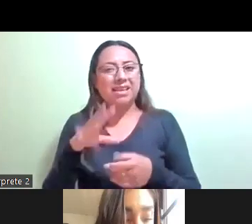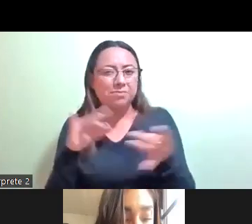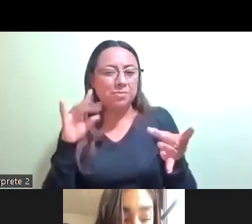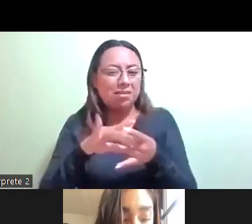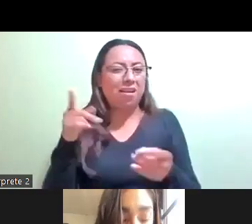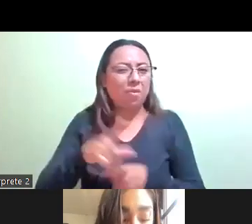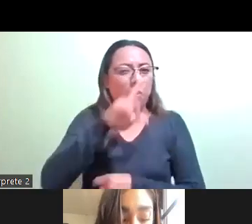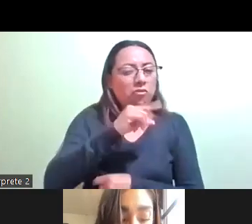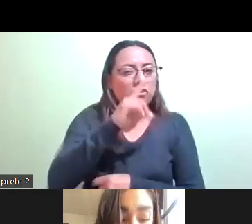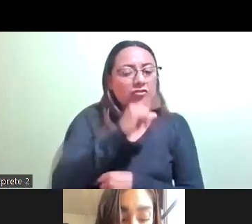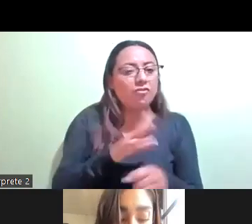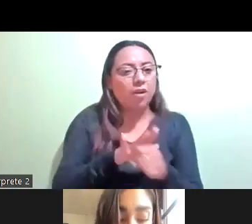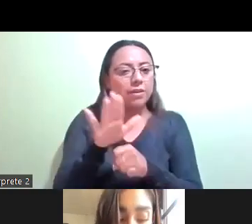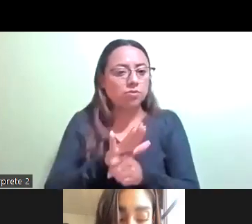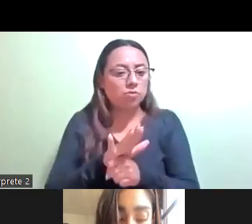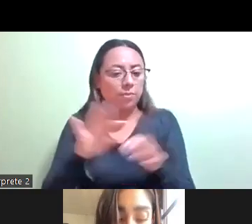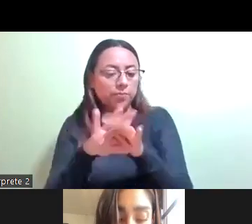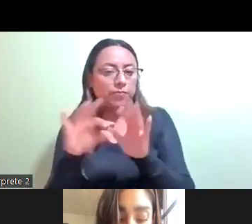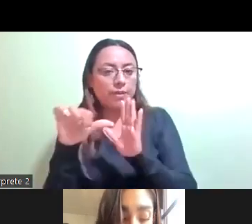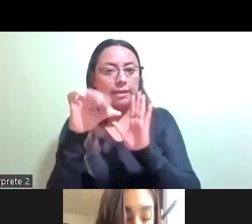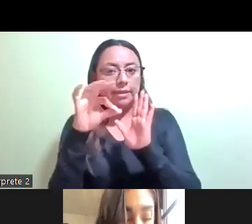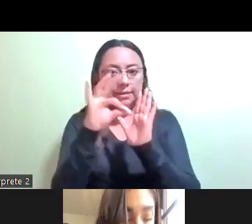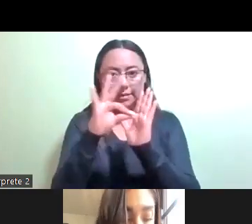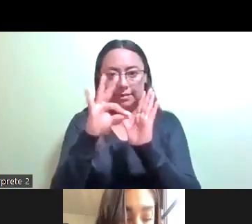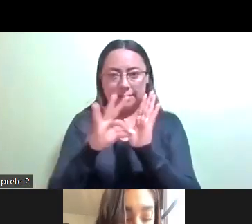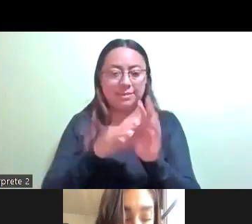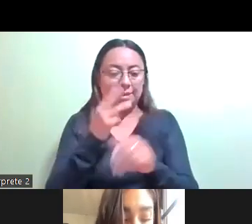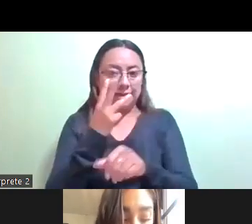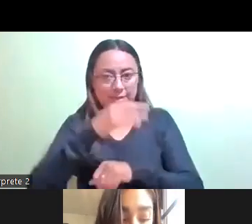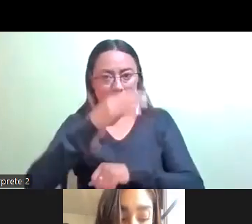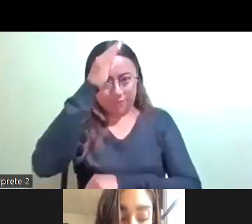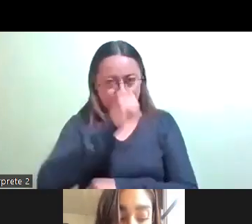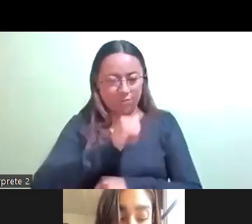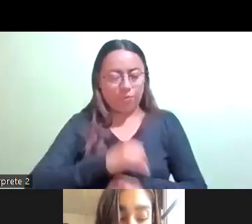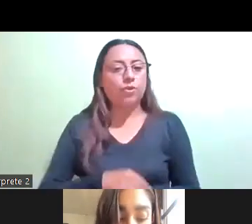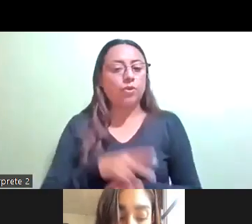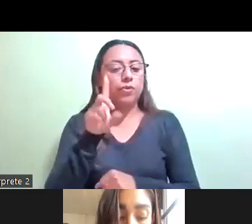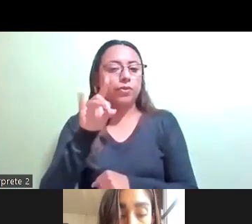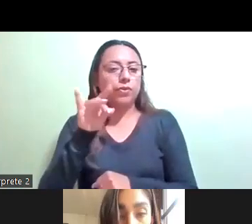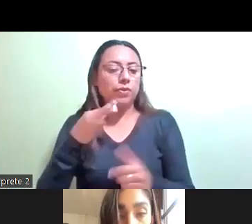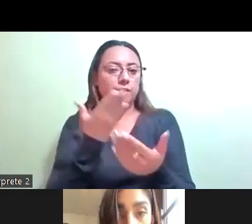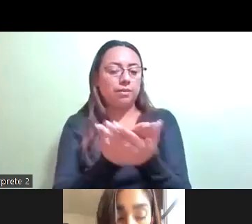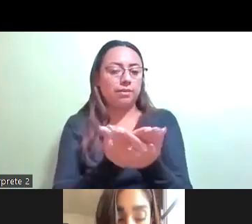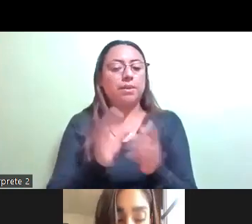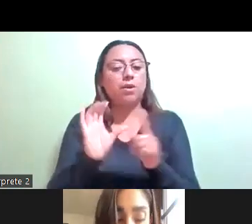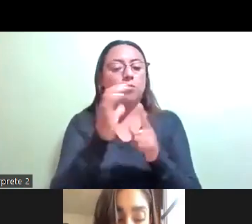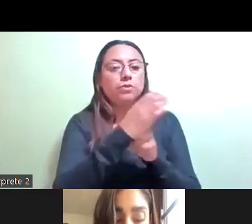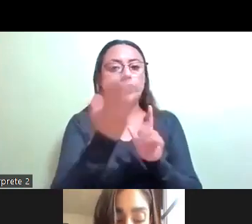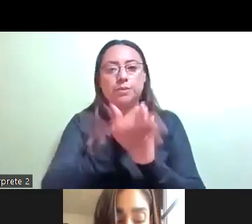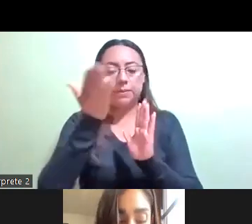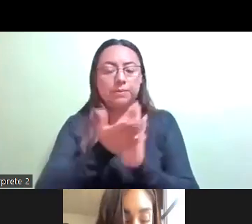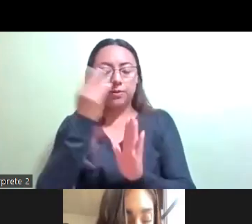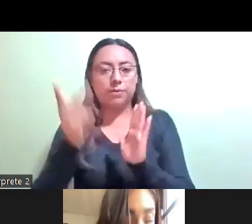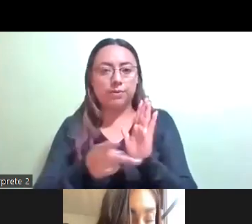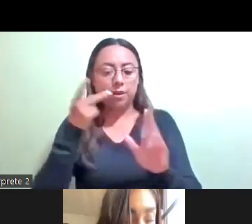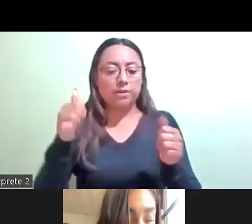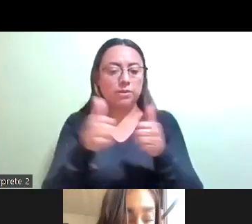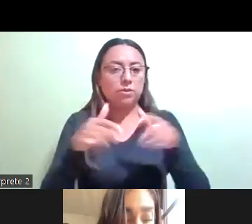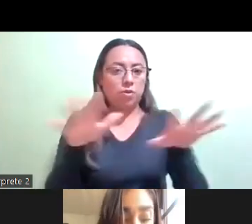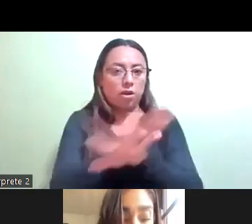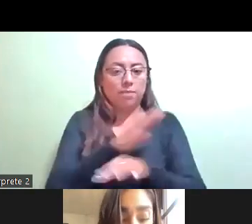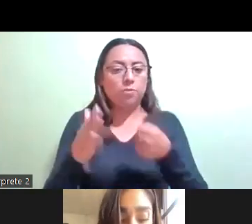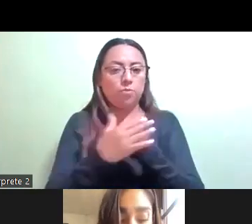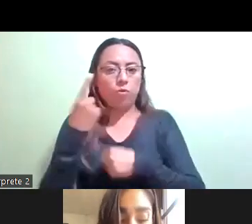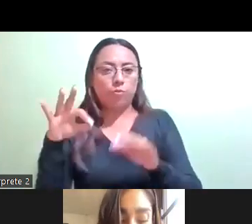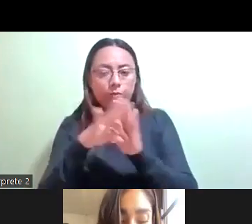relacionado con el tercer punto de acuerdo al dictamen que presenta la Comisión de Reconstrucción en sentido positivo con modificaciones respecto al punto de acuerdo